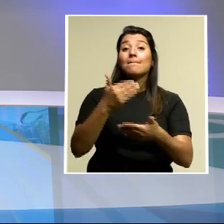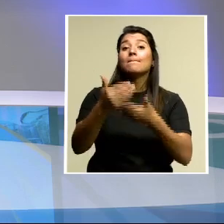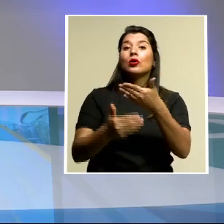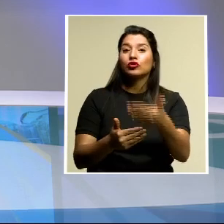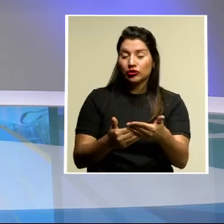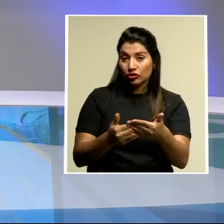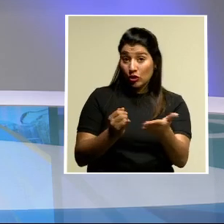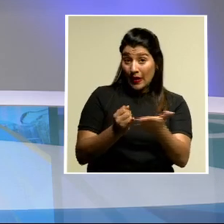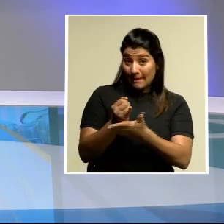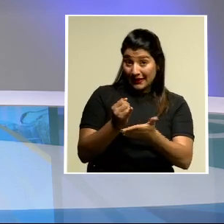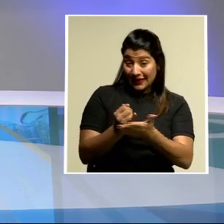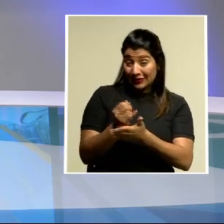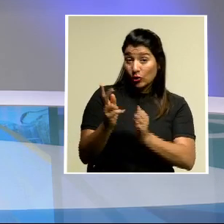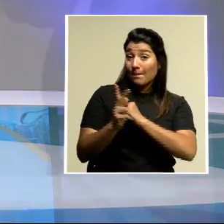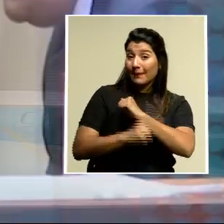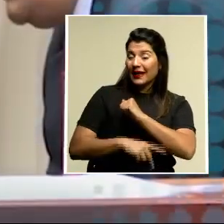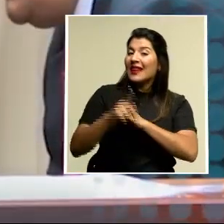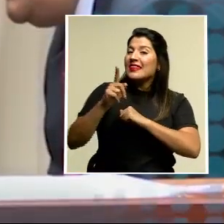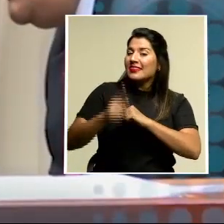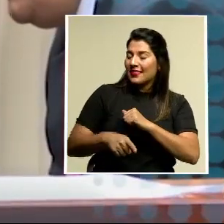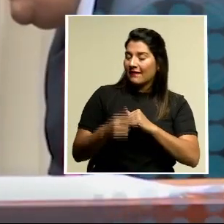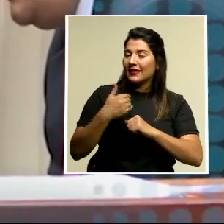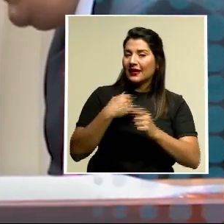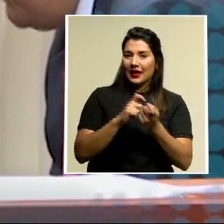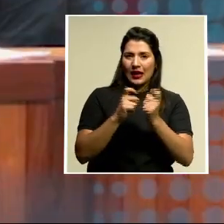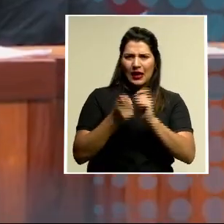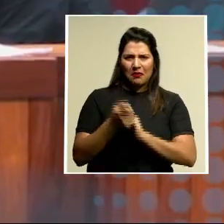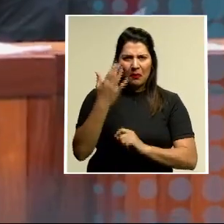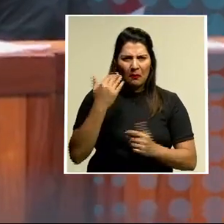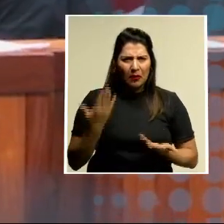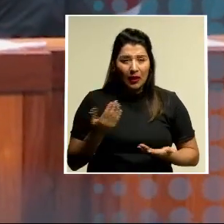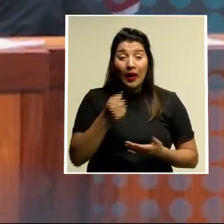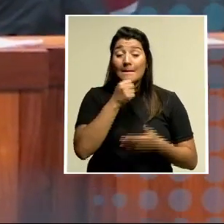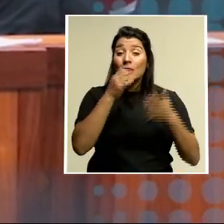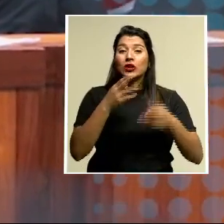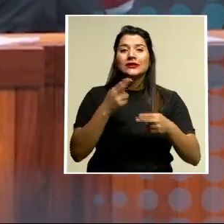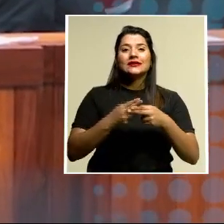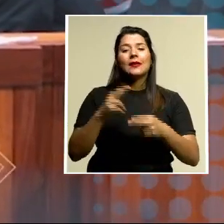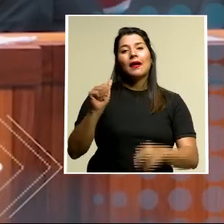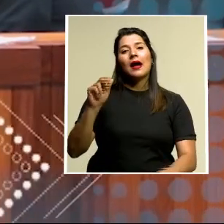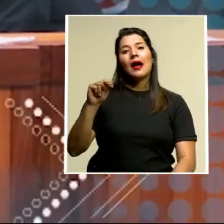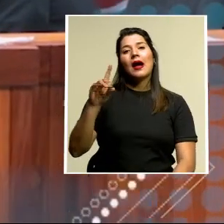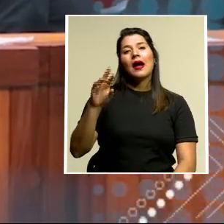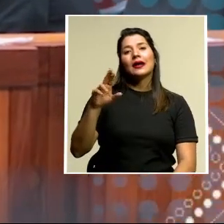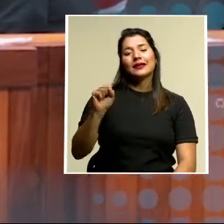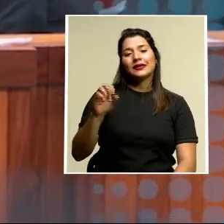380.482. Por su parte, el total de fallecidos a la fecha serían